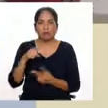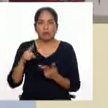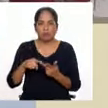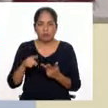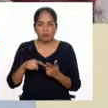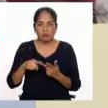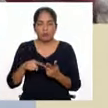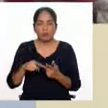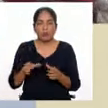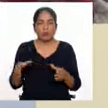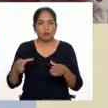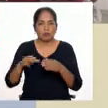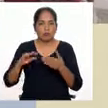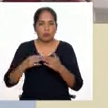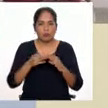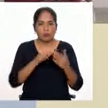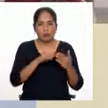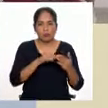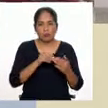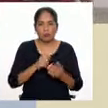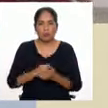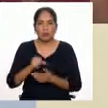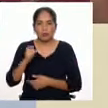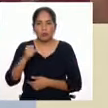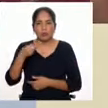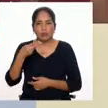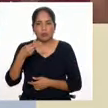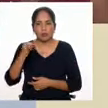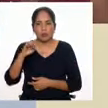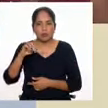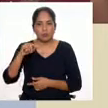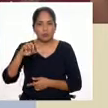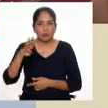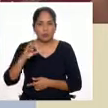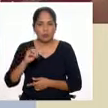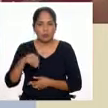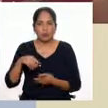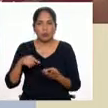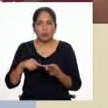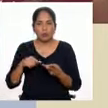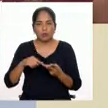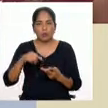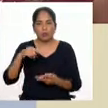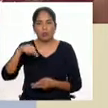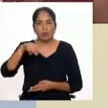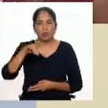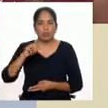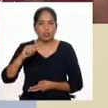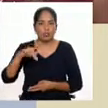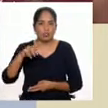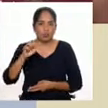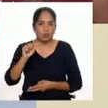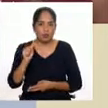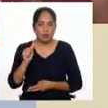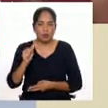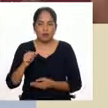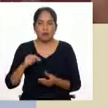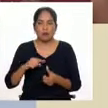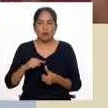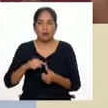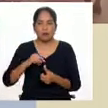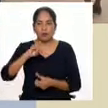están los hermanos del pueblo Shipibo Conibo, los Quichua, los Cucama, como